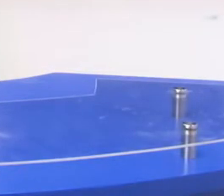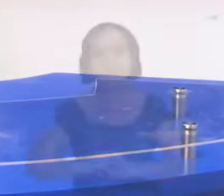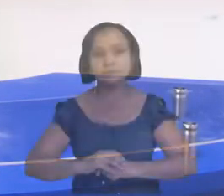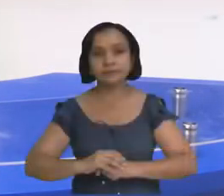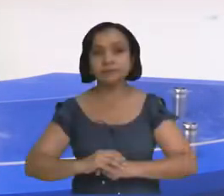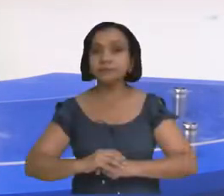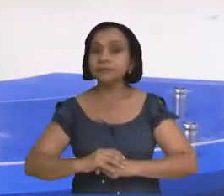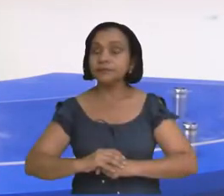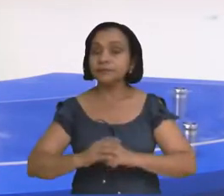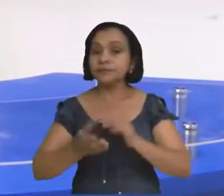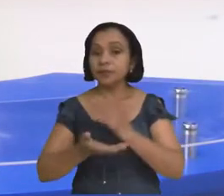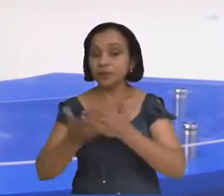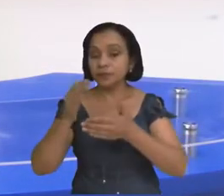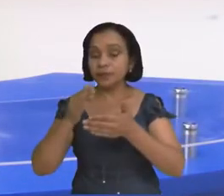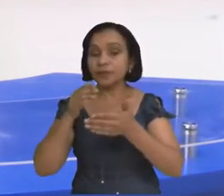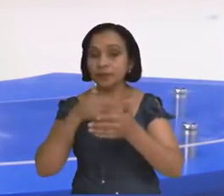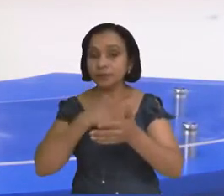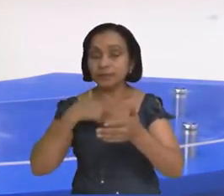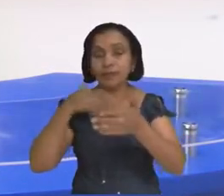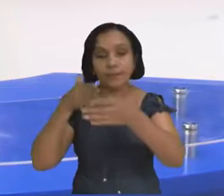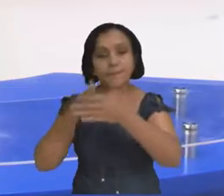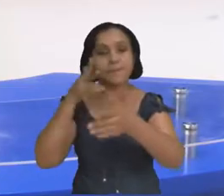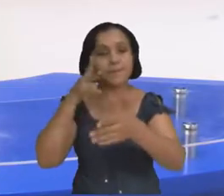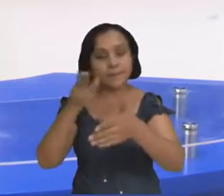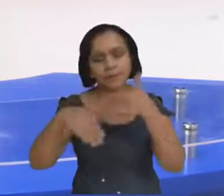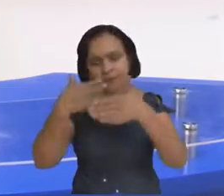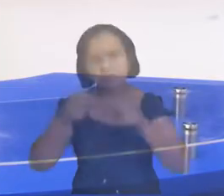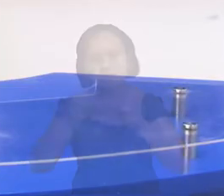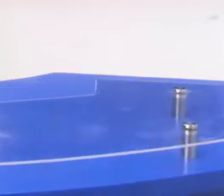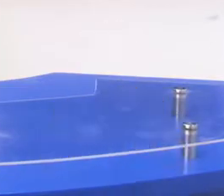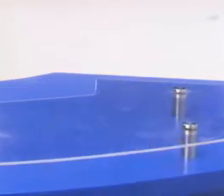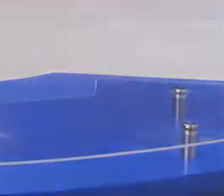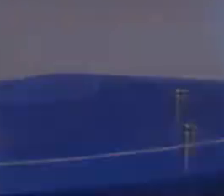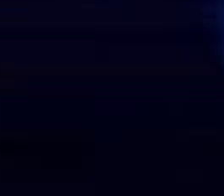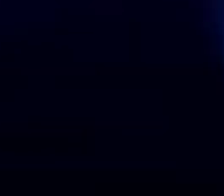Es momento de realizar nuestra primera pausa informativa, ya volvemos.